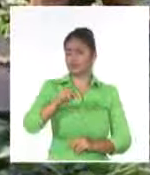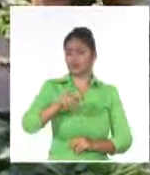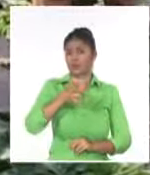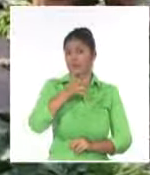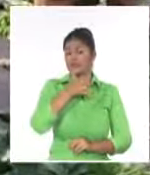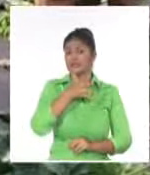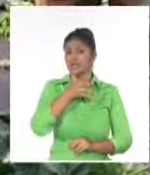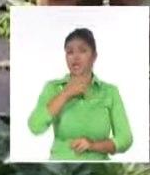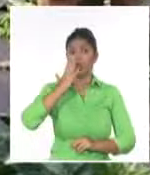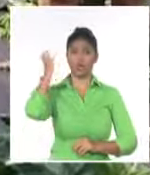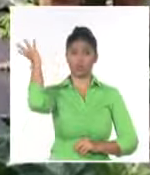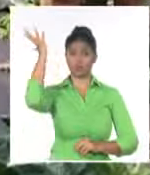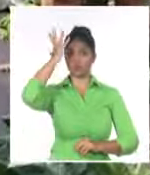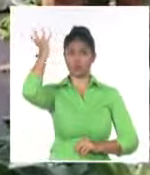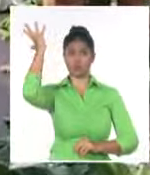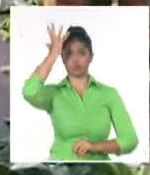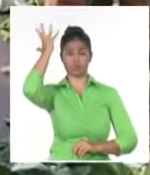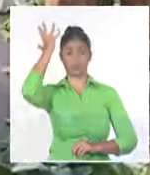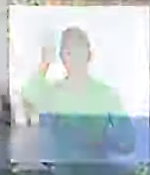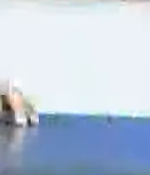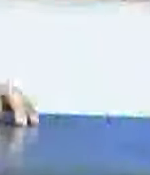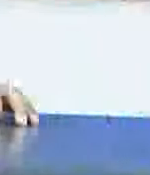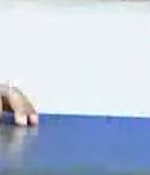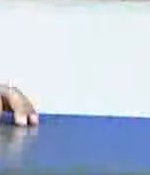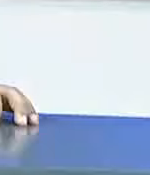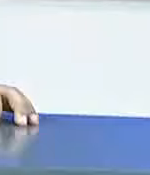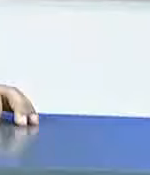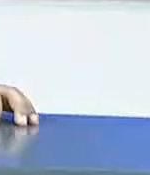huracán pero la respuesta la tiene nuestro meteorólogo Elías